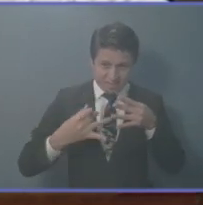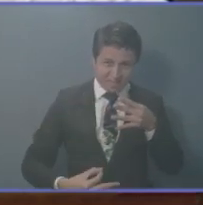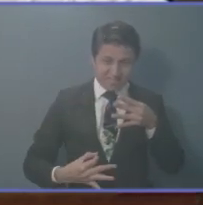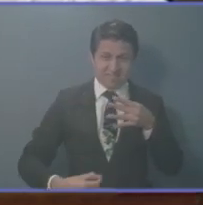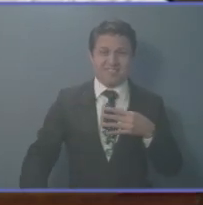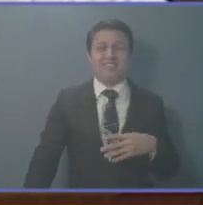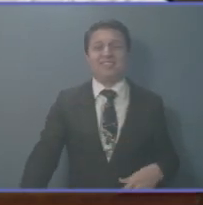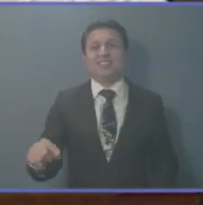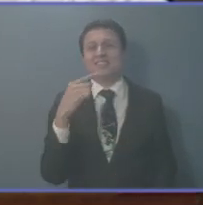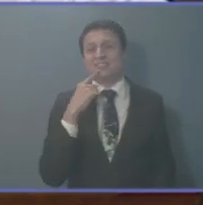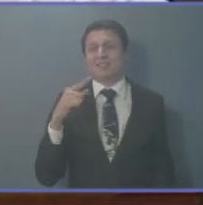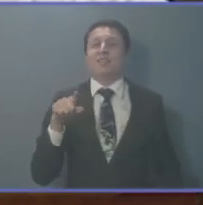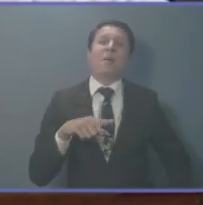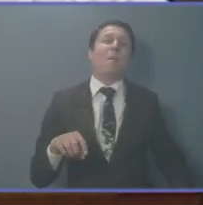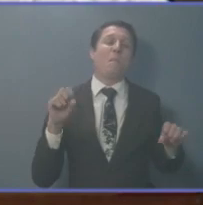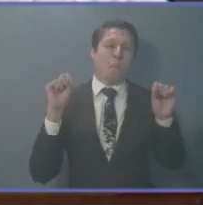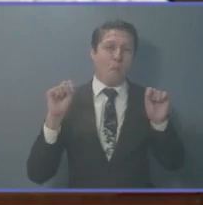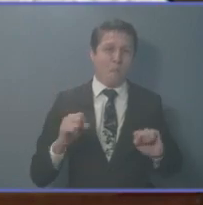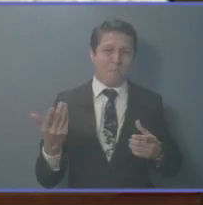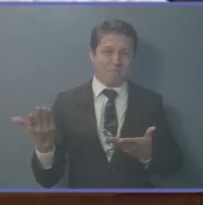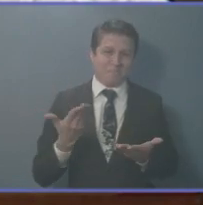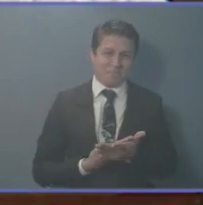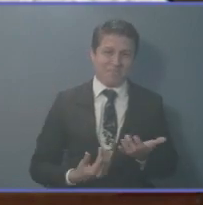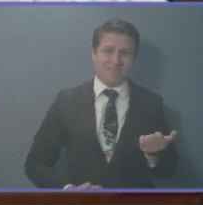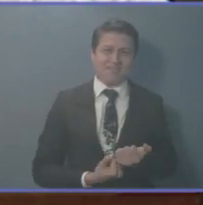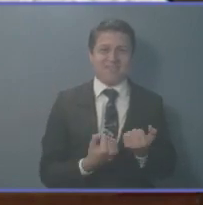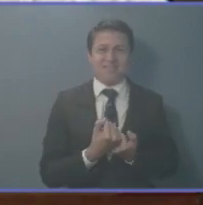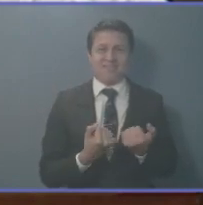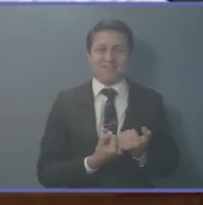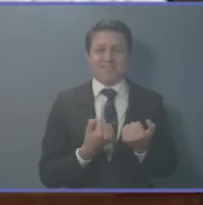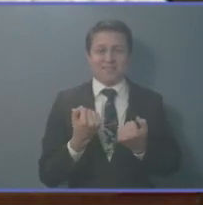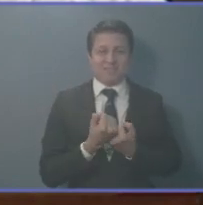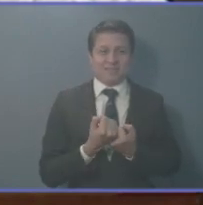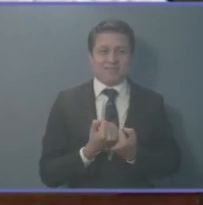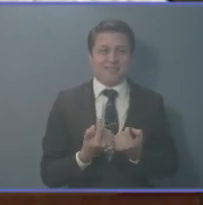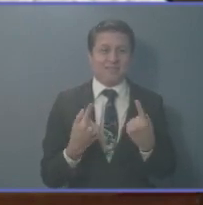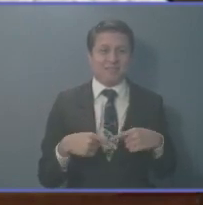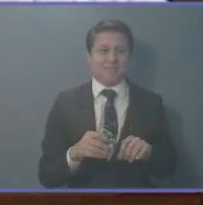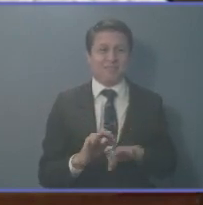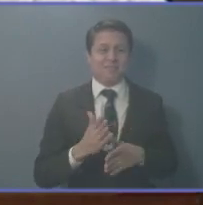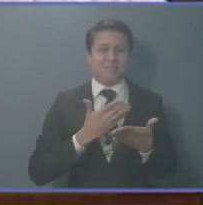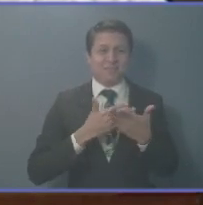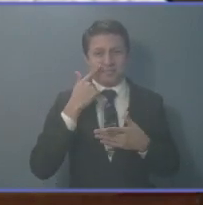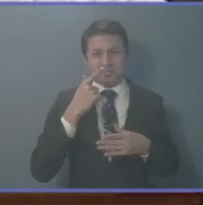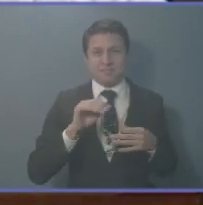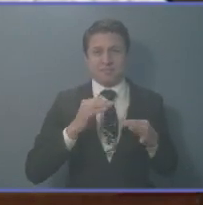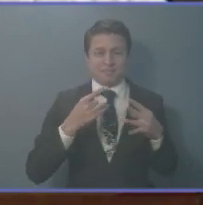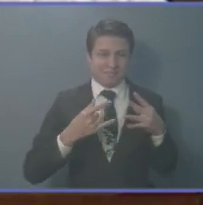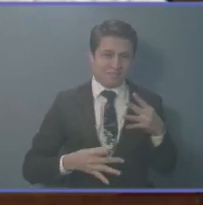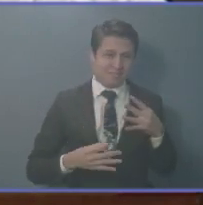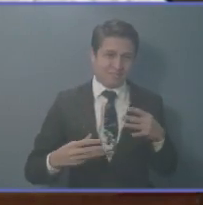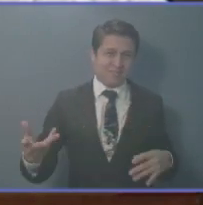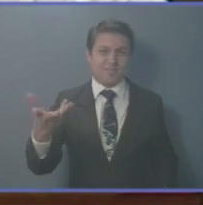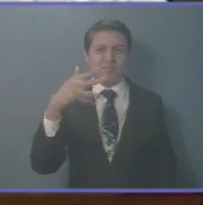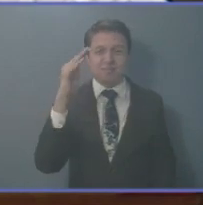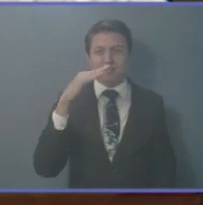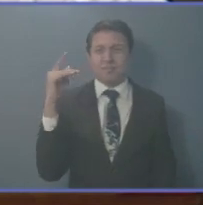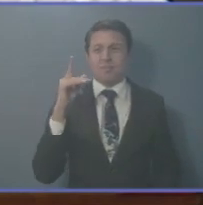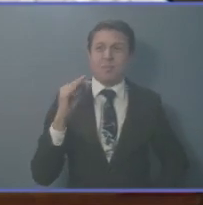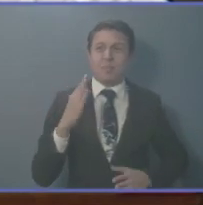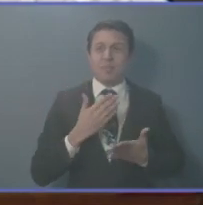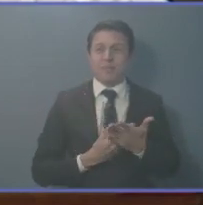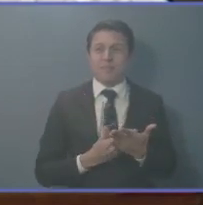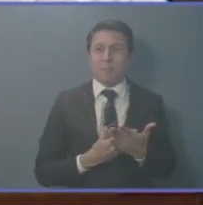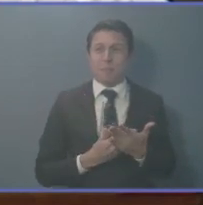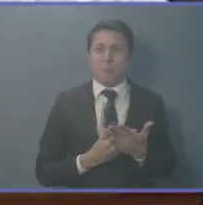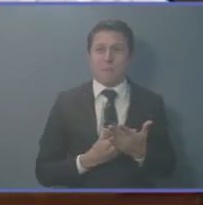lo cual podrá hacer con el apoyo de otros ministerios o instituciones que se involucren, de acuerdo a las necesidades de recursos humanos y materiales